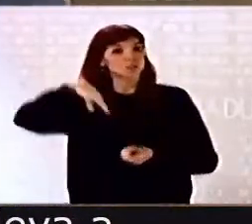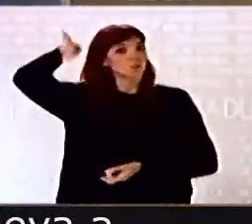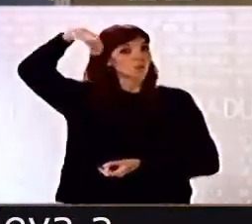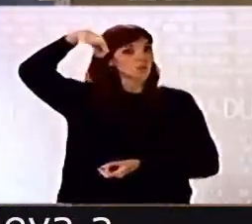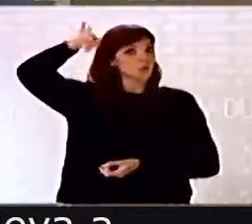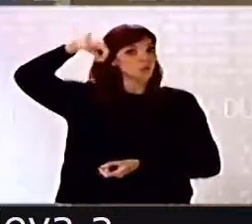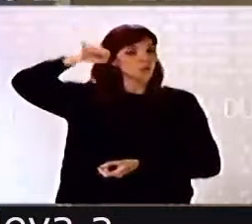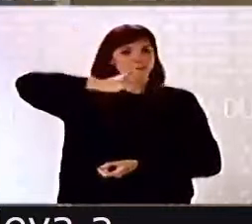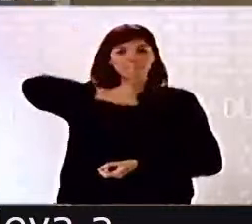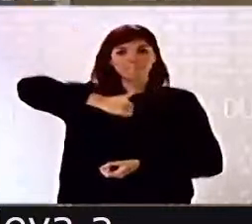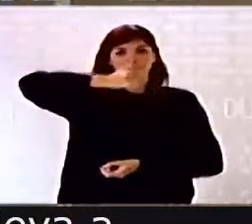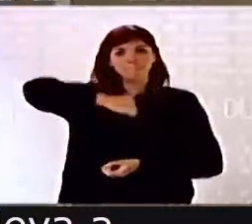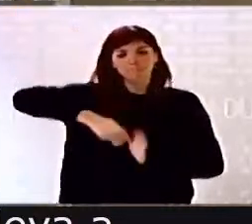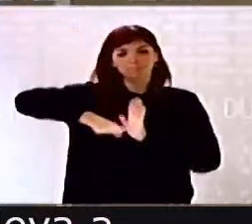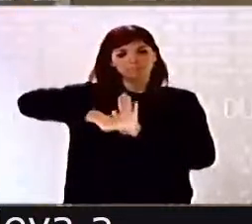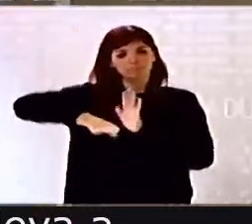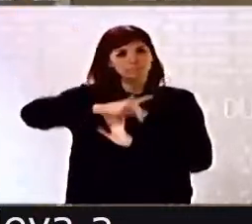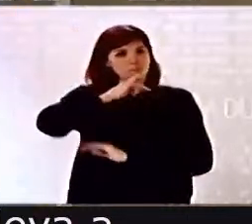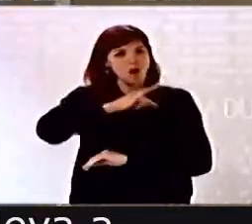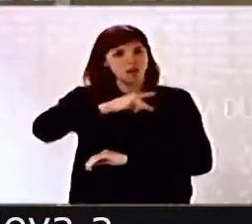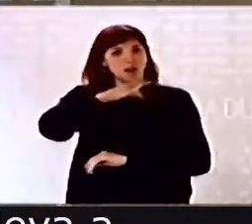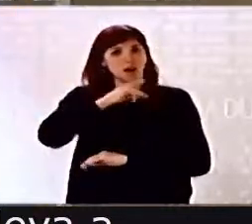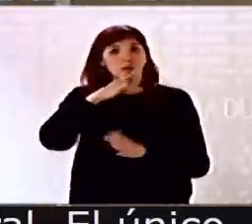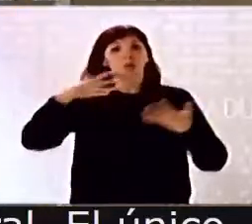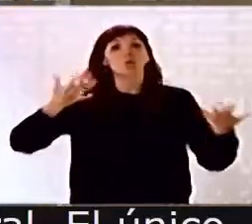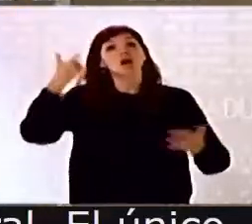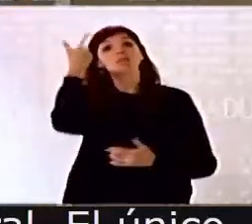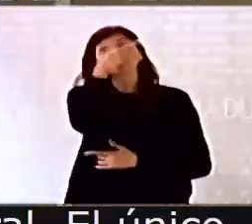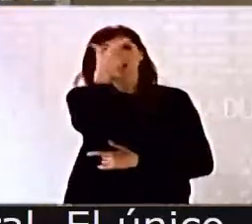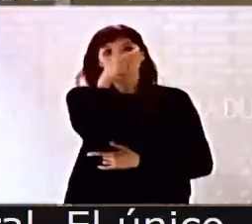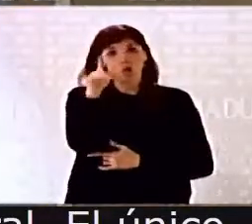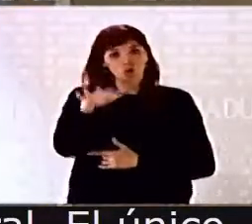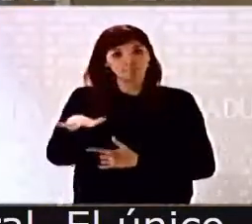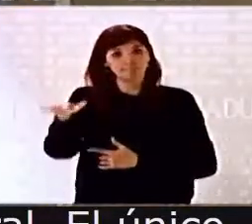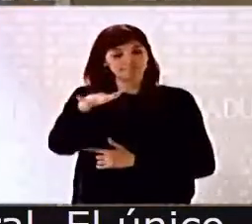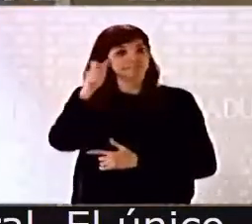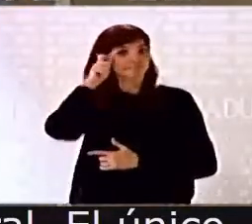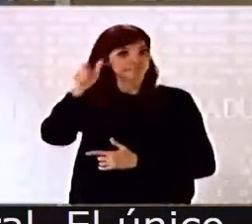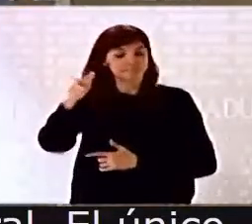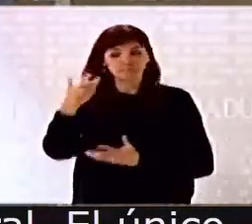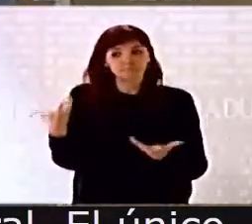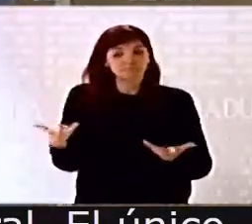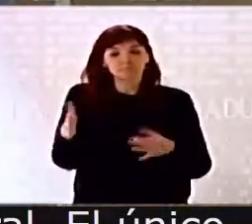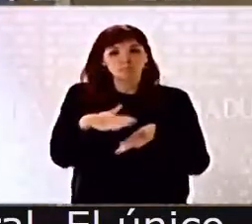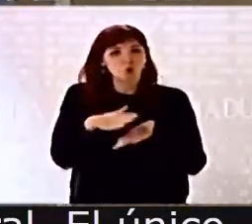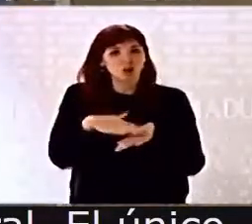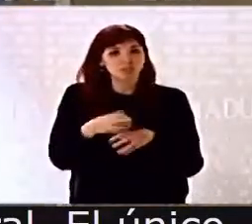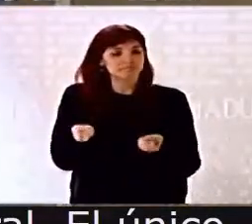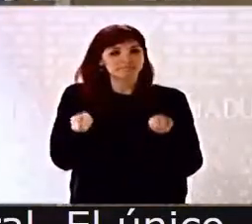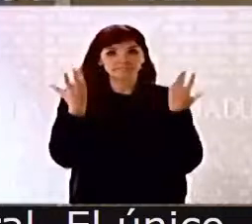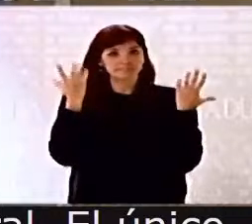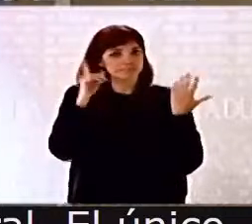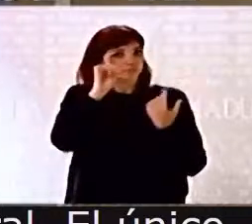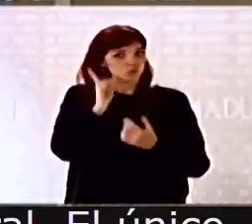nos ha resistido es la localidad de Almendralejo. No entendemos por qué,